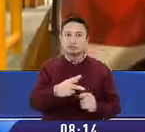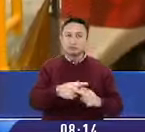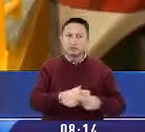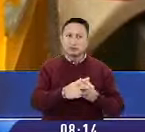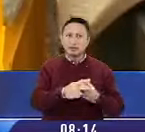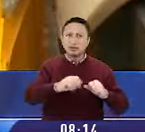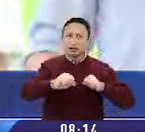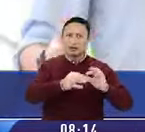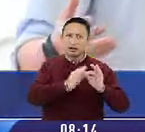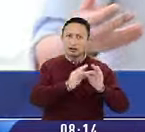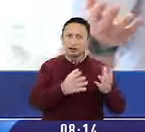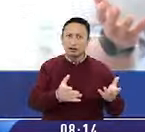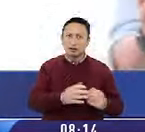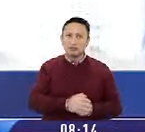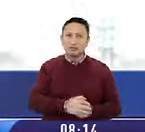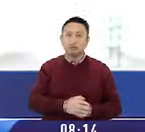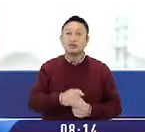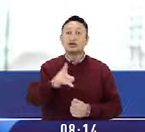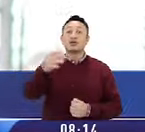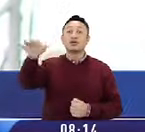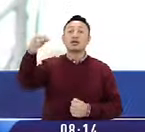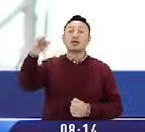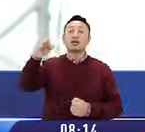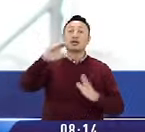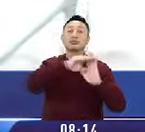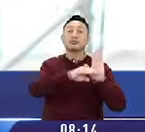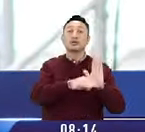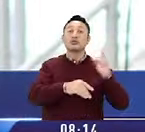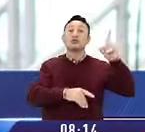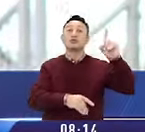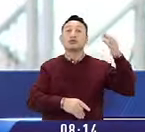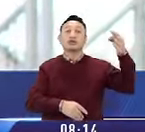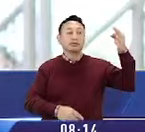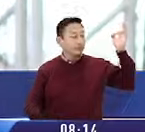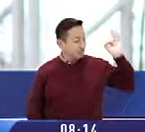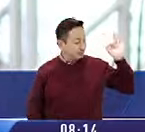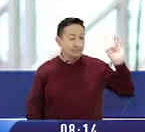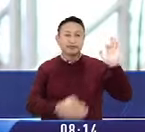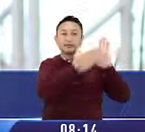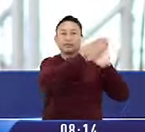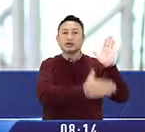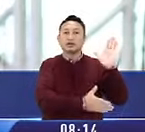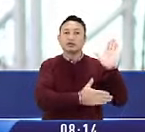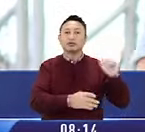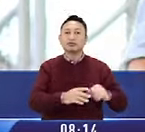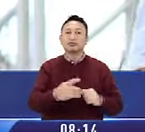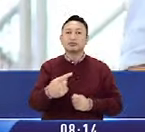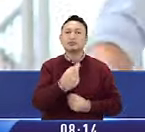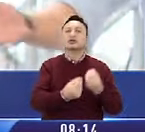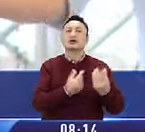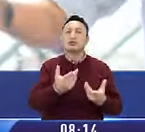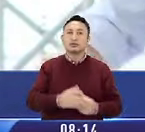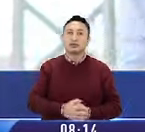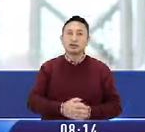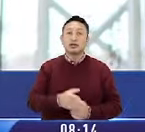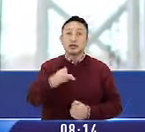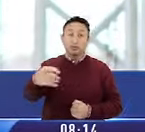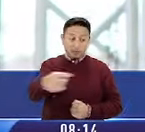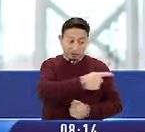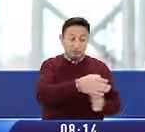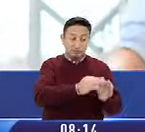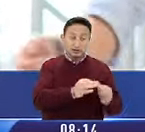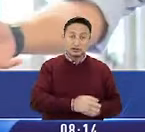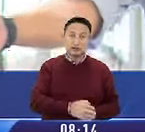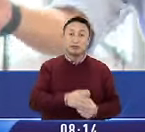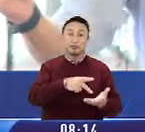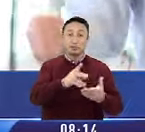los mantenimientos. Nos han dejado una hoja de ruta. En términos jurídicos, ¿qué hago yo? Vea, deme mantenimiento. ¿Con qué me